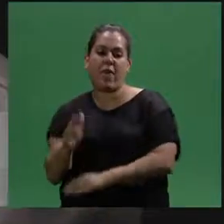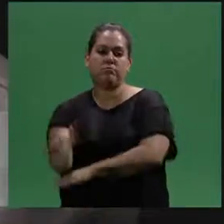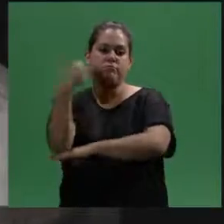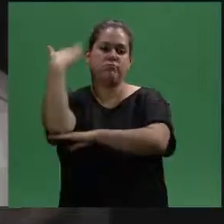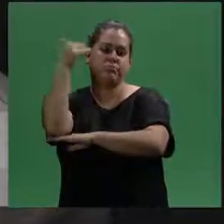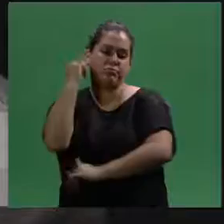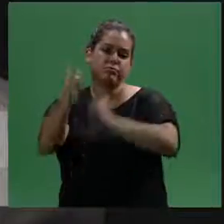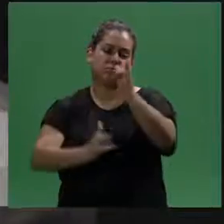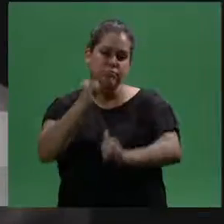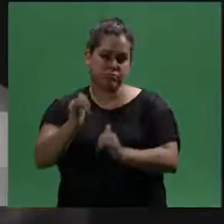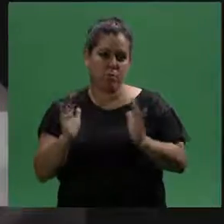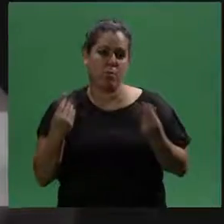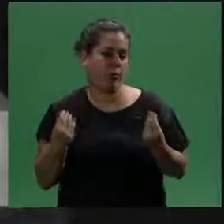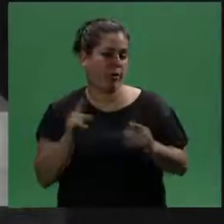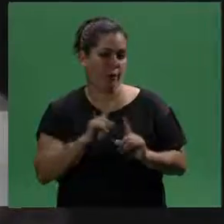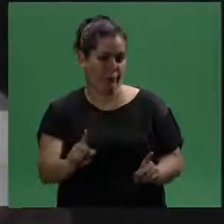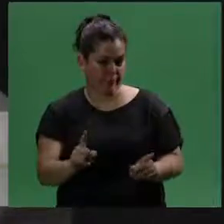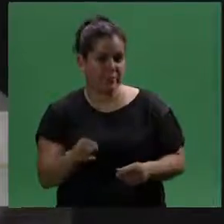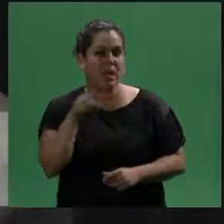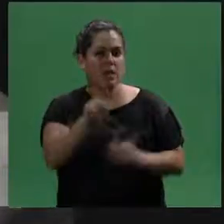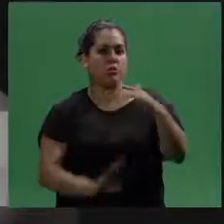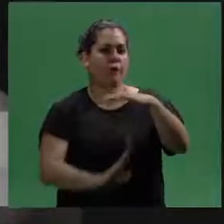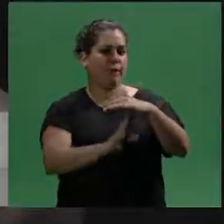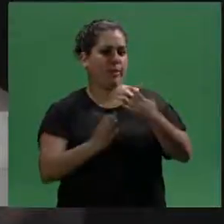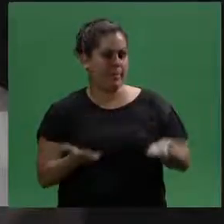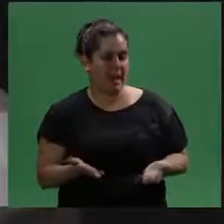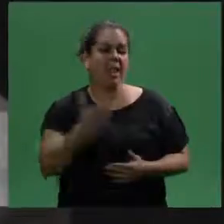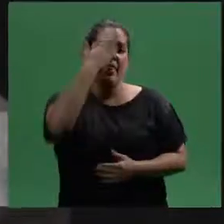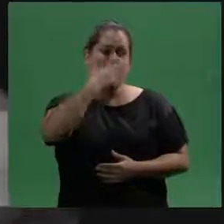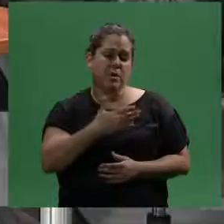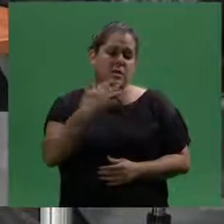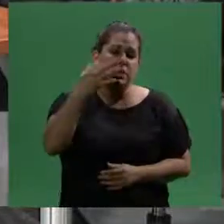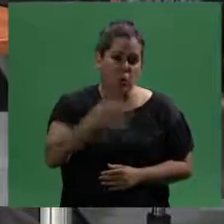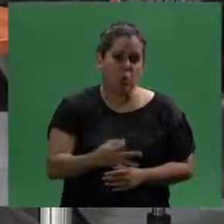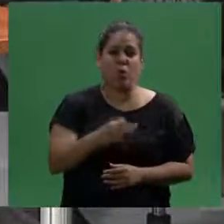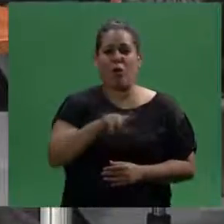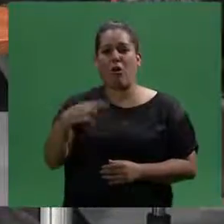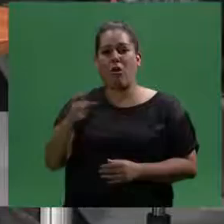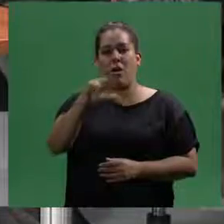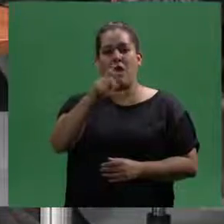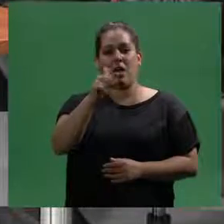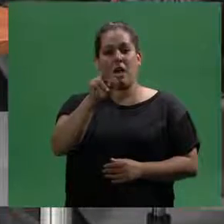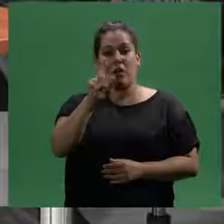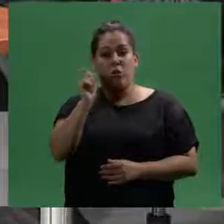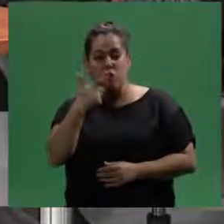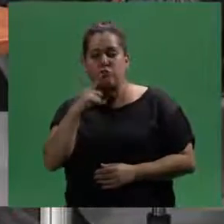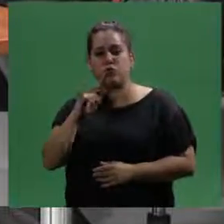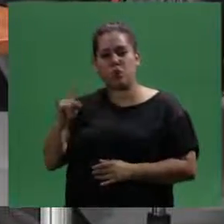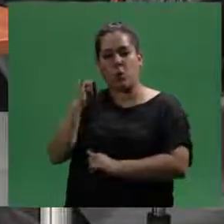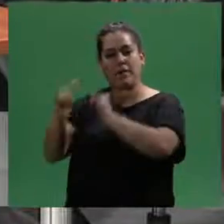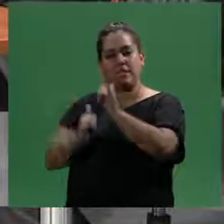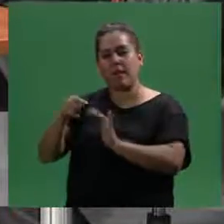los dictámenes en minoría. Eso es lo fundamental. Después seguramente Carlos les puede dar más